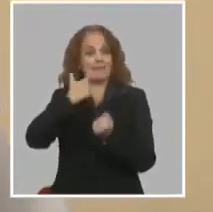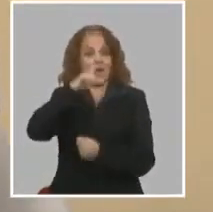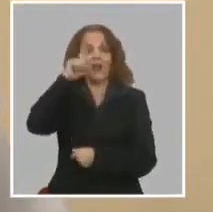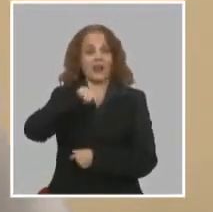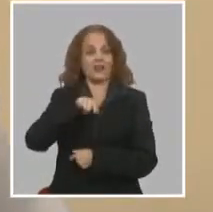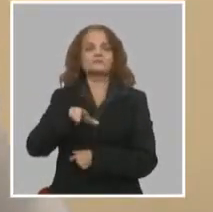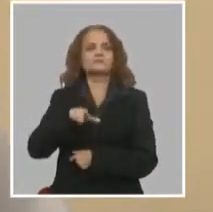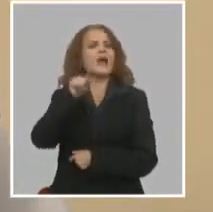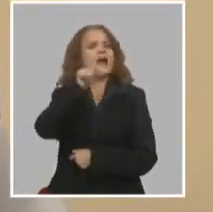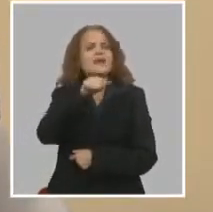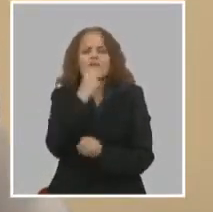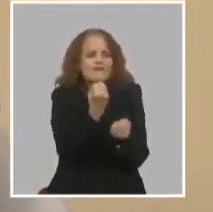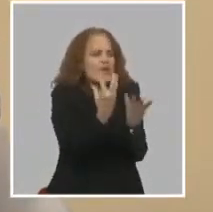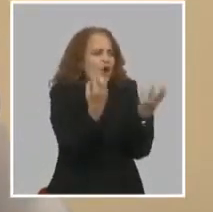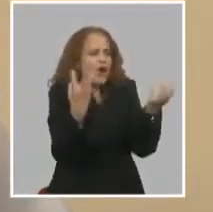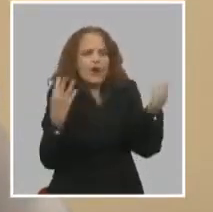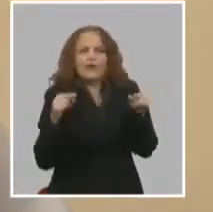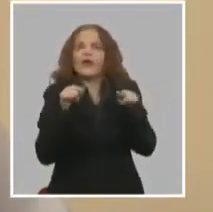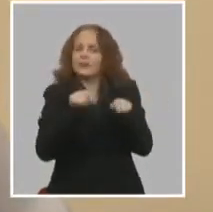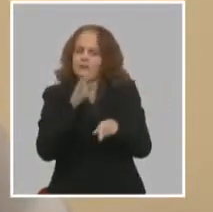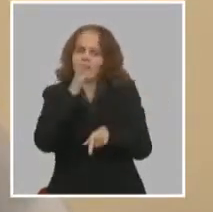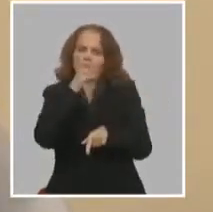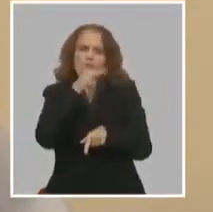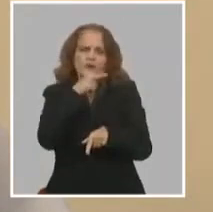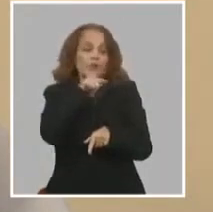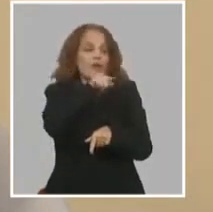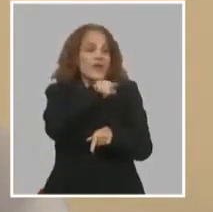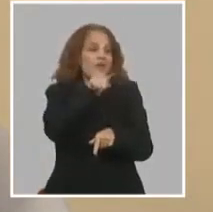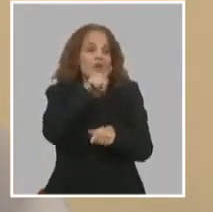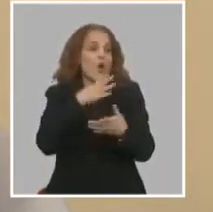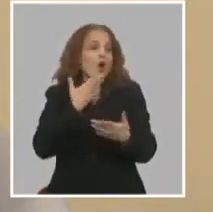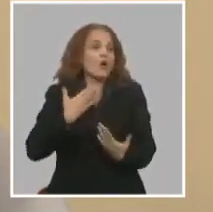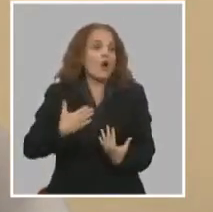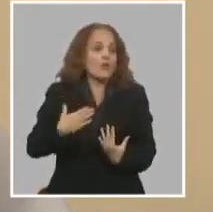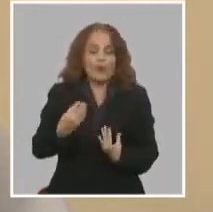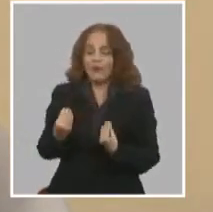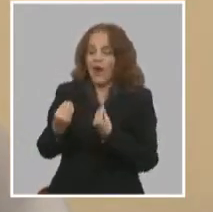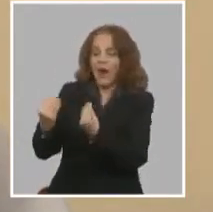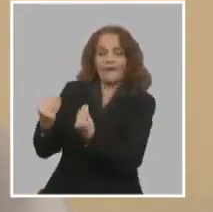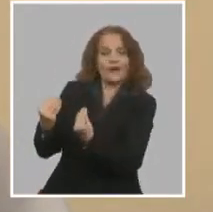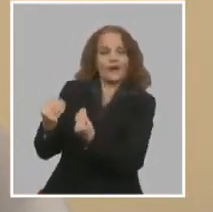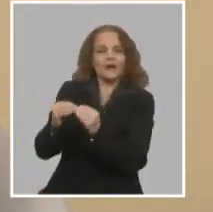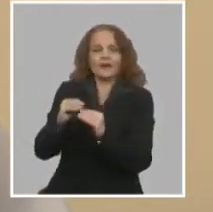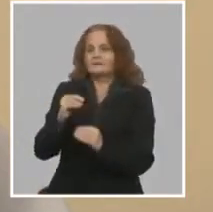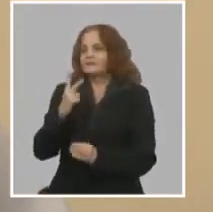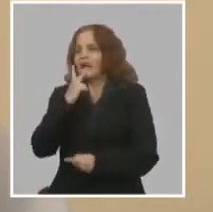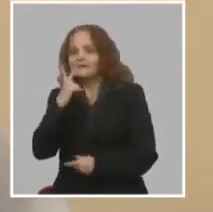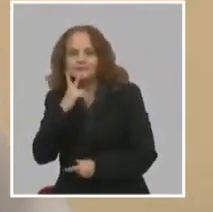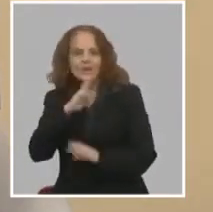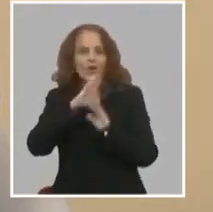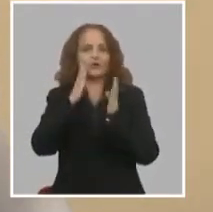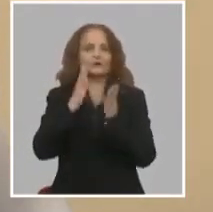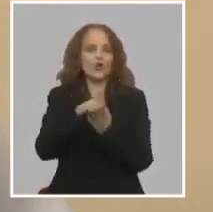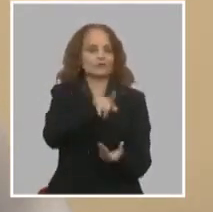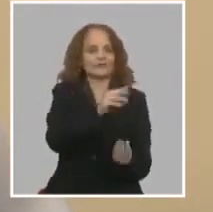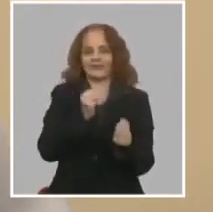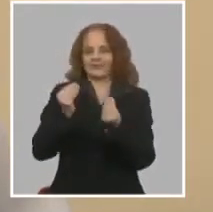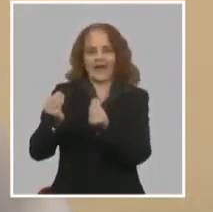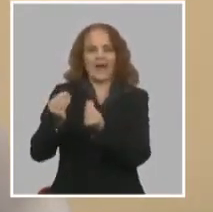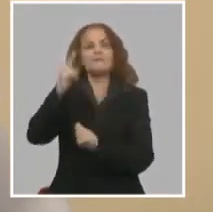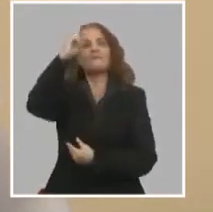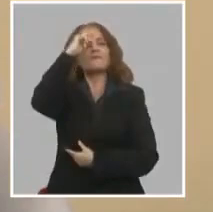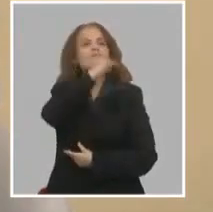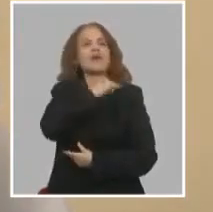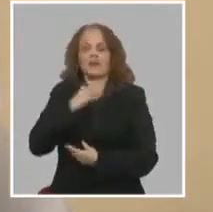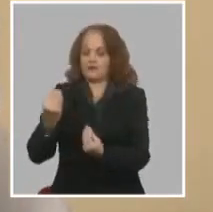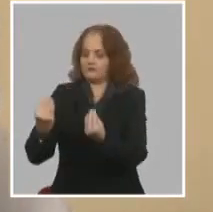muchas flores. Las flores eran muy hermosas y la manera de retribuir la atención y demostrar la